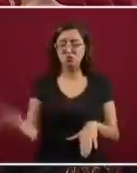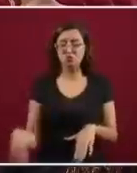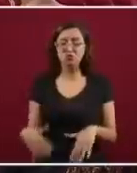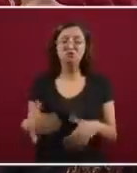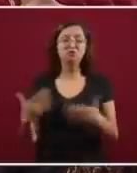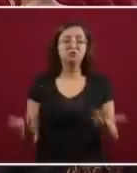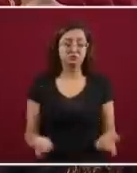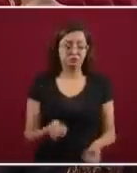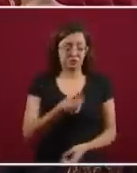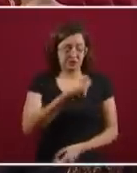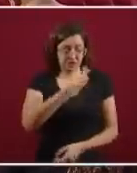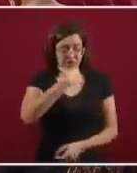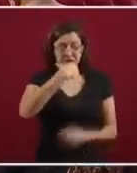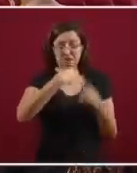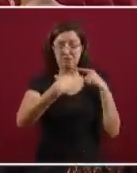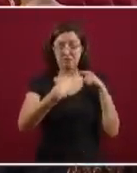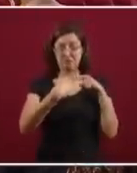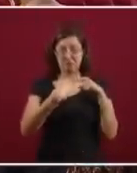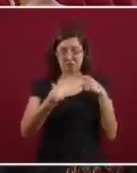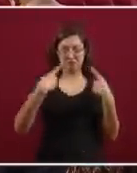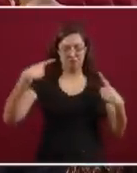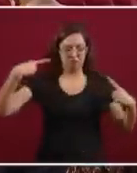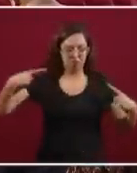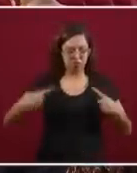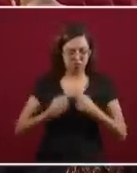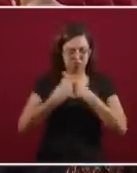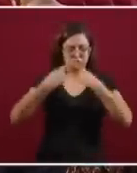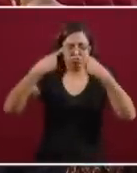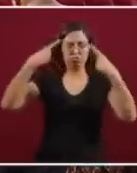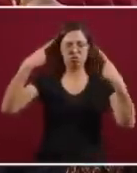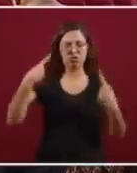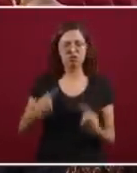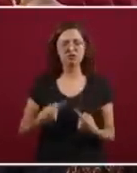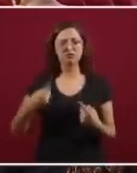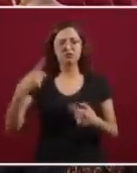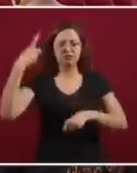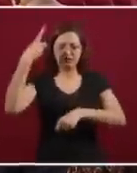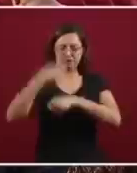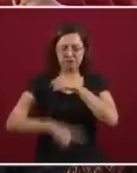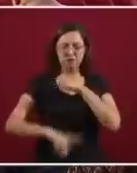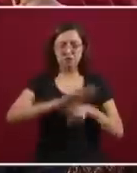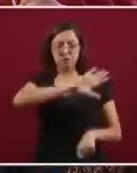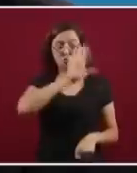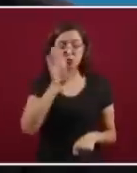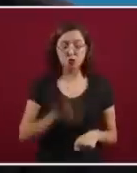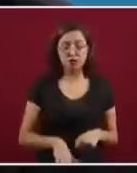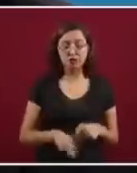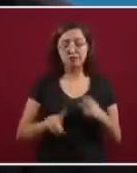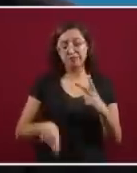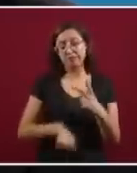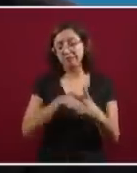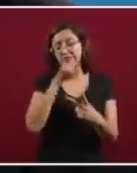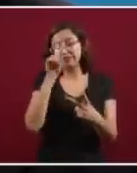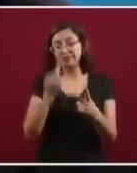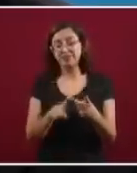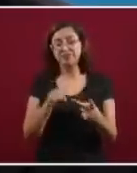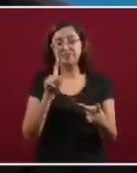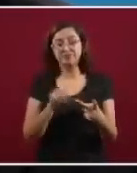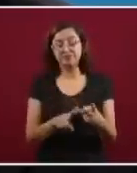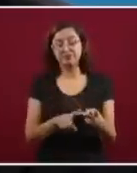directos por la propia intoxicación causada por las diversas sustancias adictivas puede ser